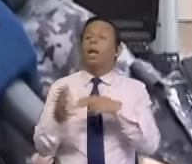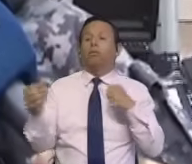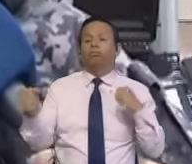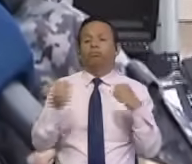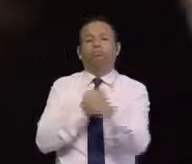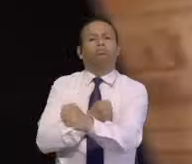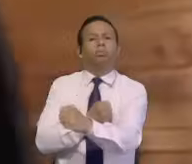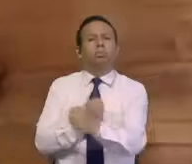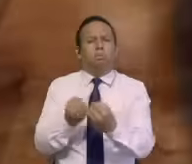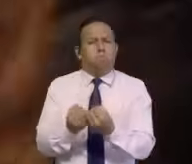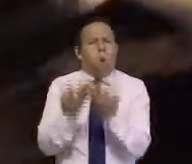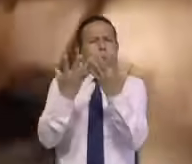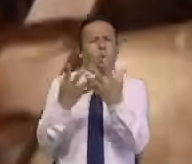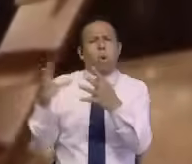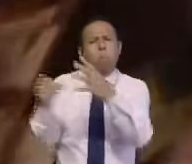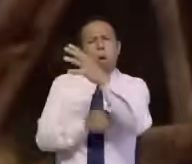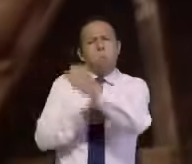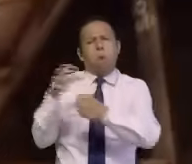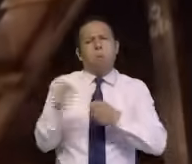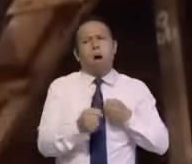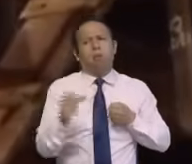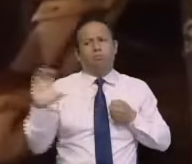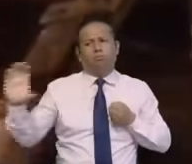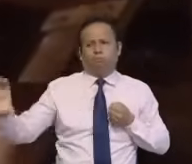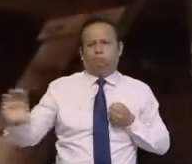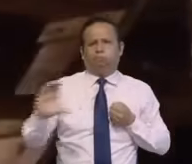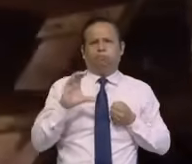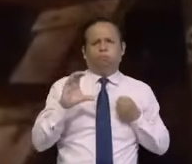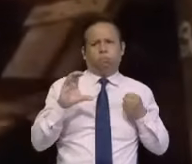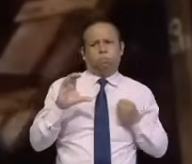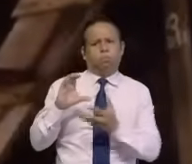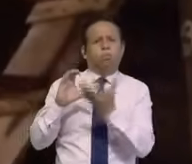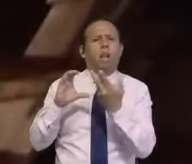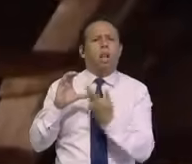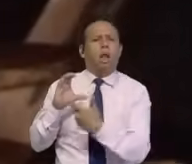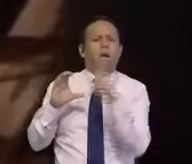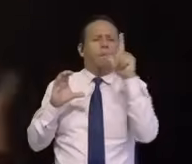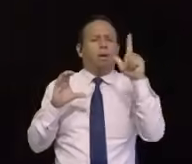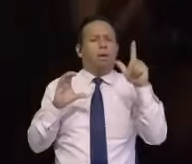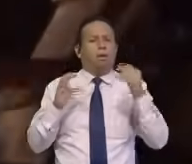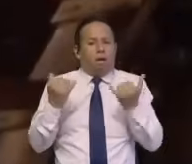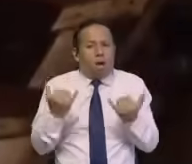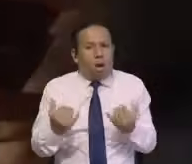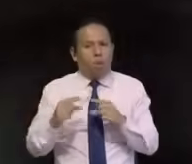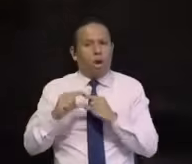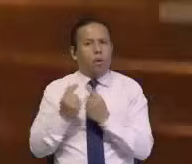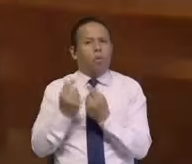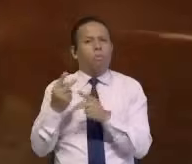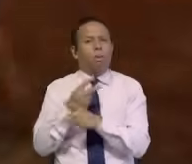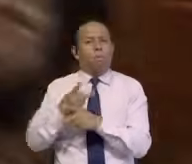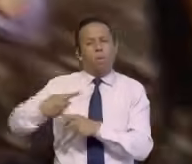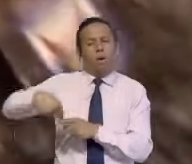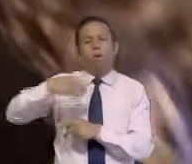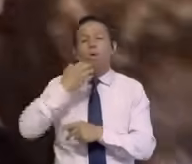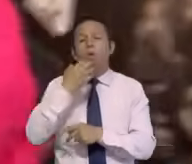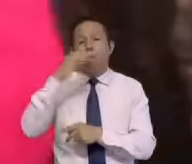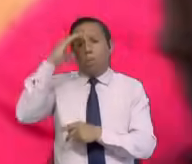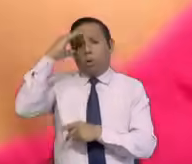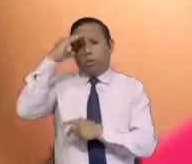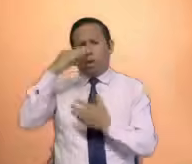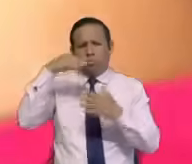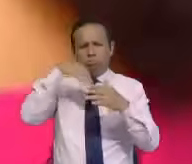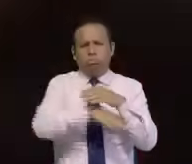masifican. Por ese motivo, las operaciones antisecuestros ya no son un asunto solo de acción para